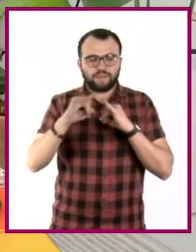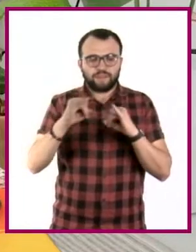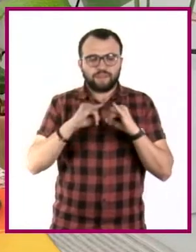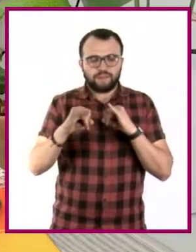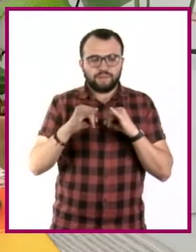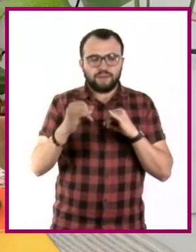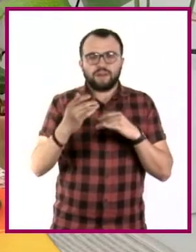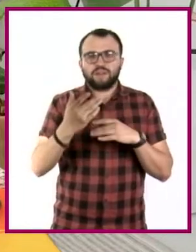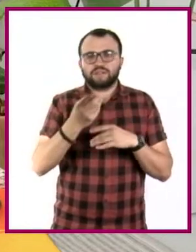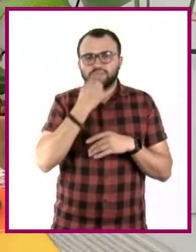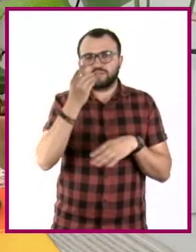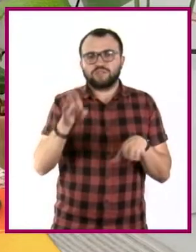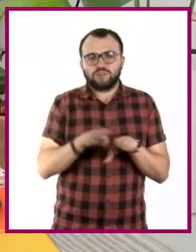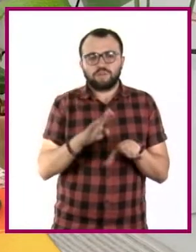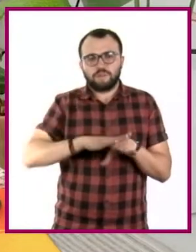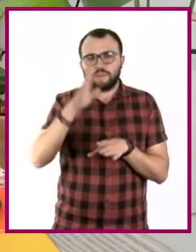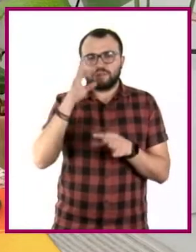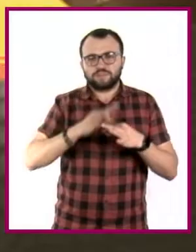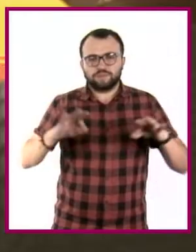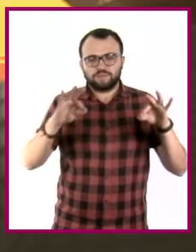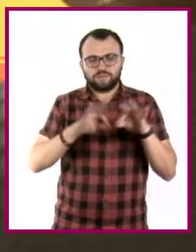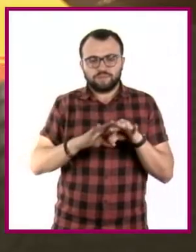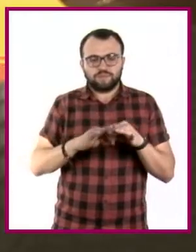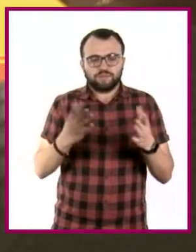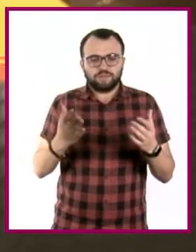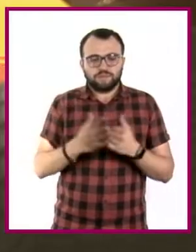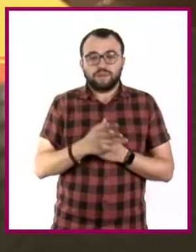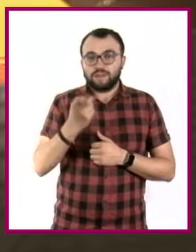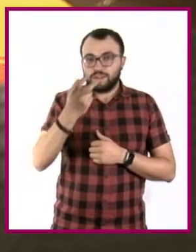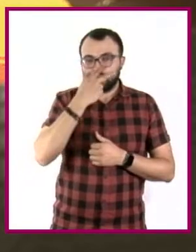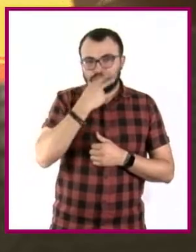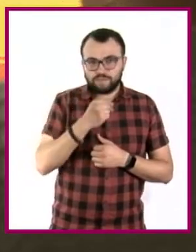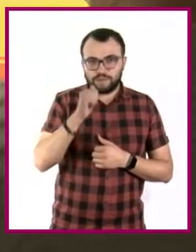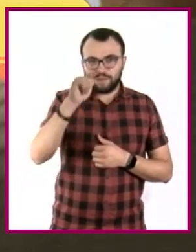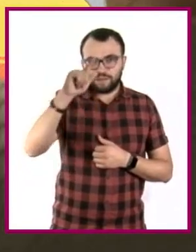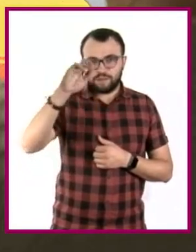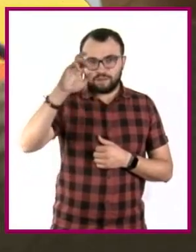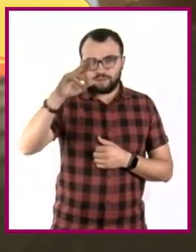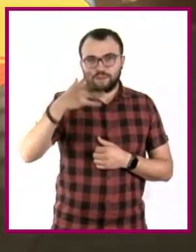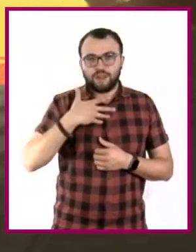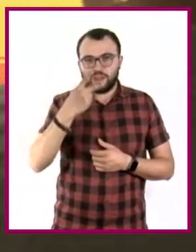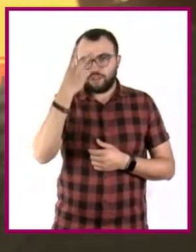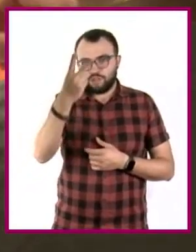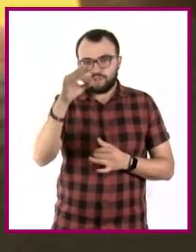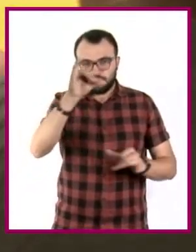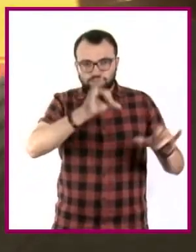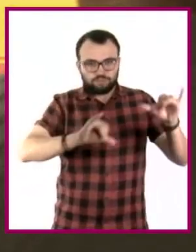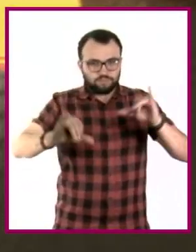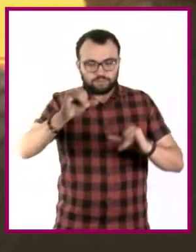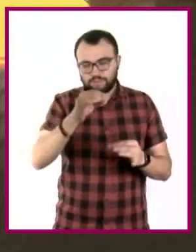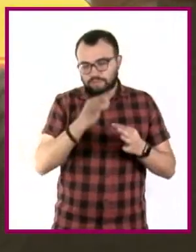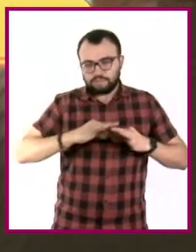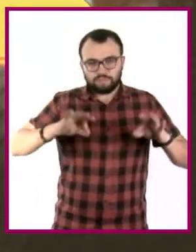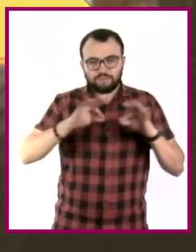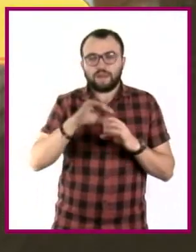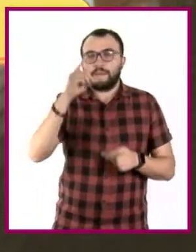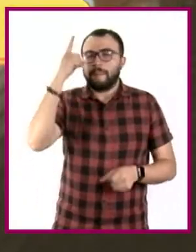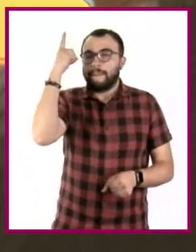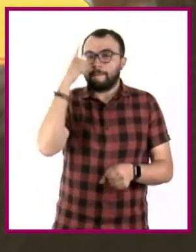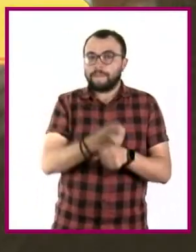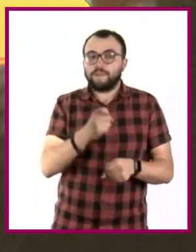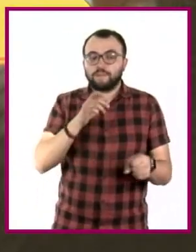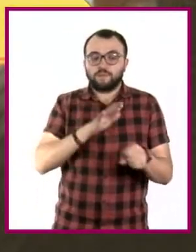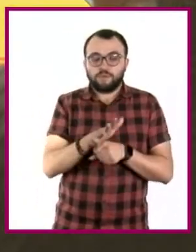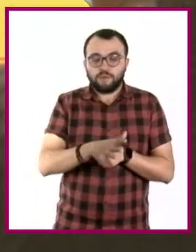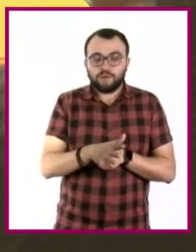más importantes que las verbales? Albert Mehrabian hizo 2 experimentos muy importantes. El primero con